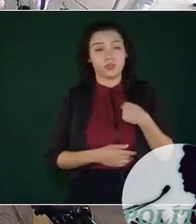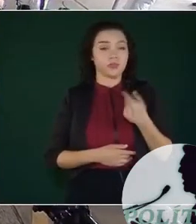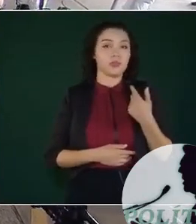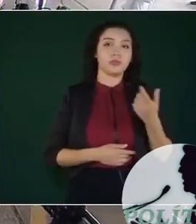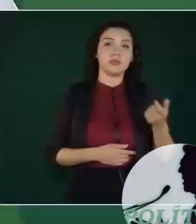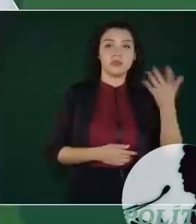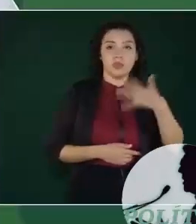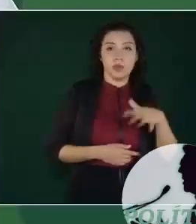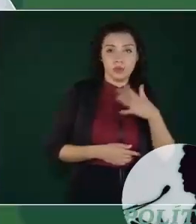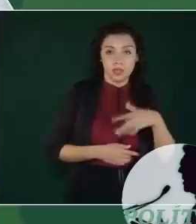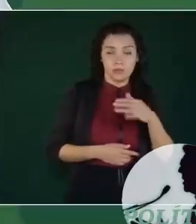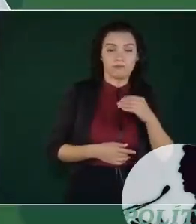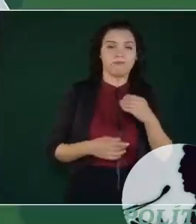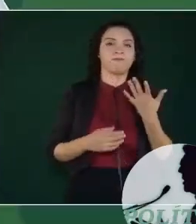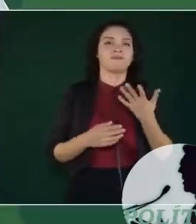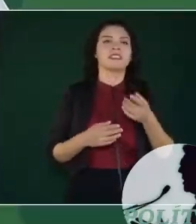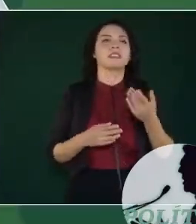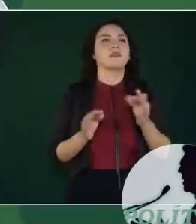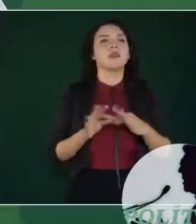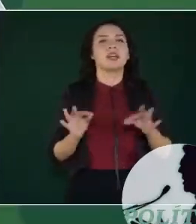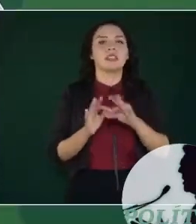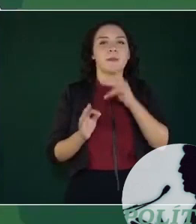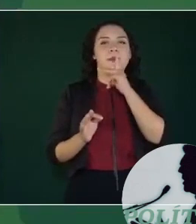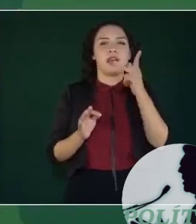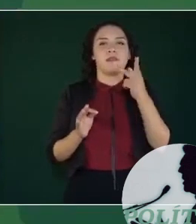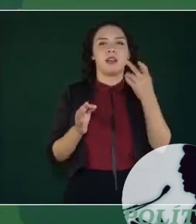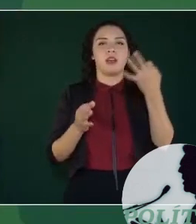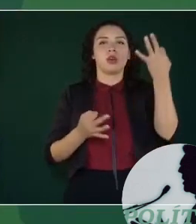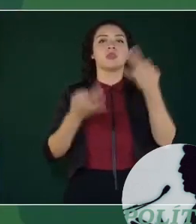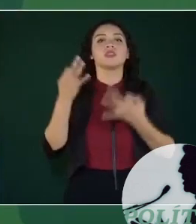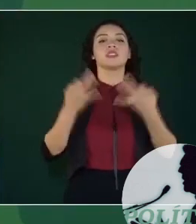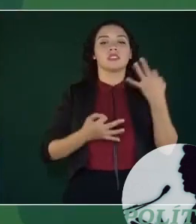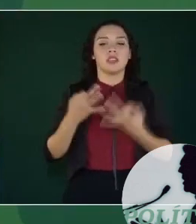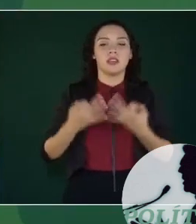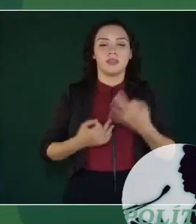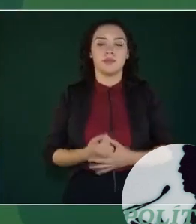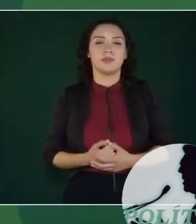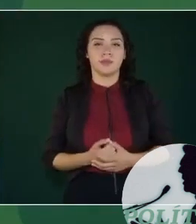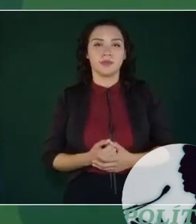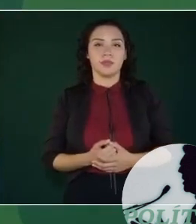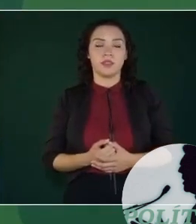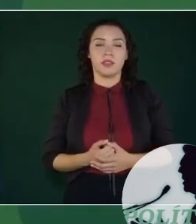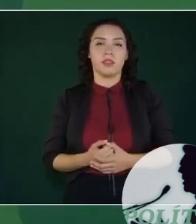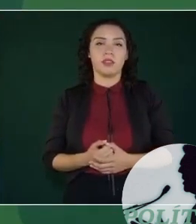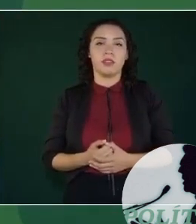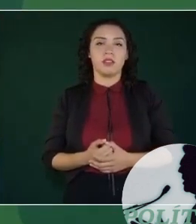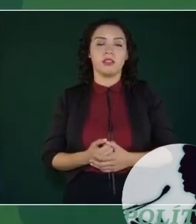que se imparta justicia y, sobre todo,